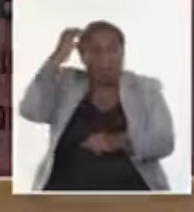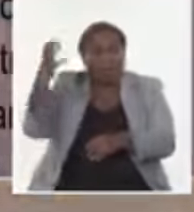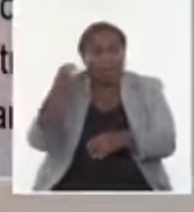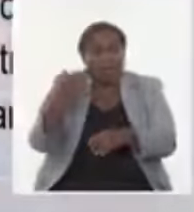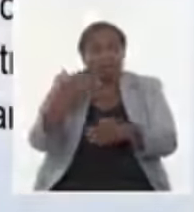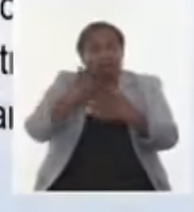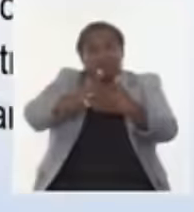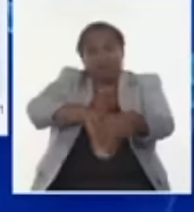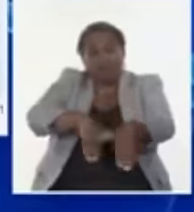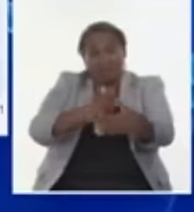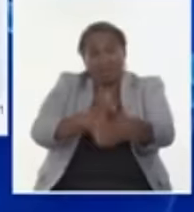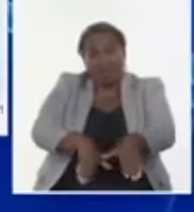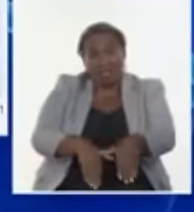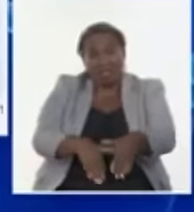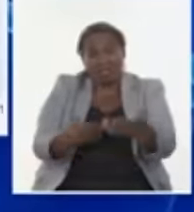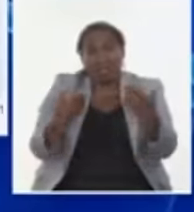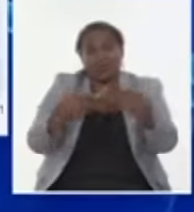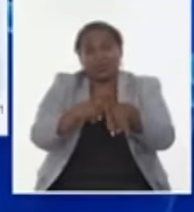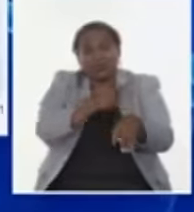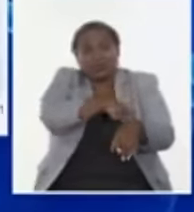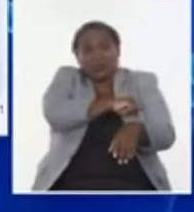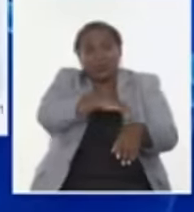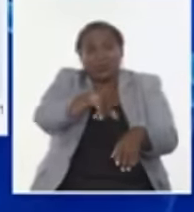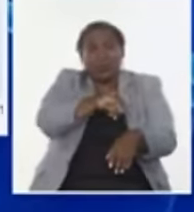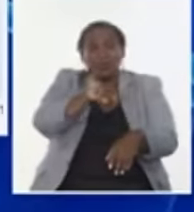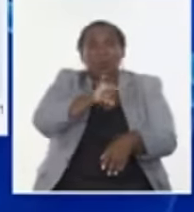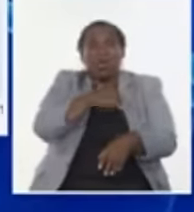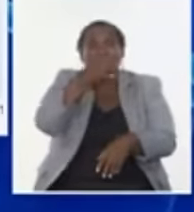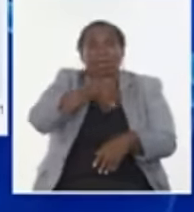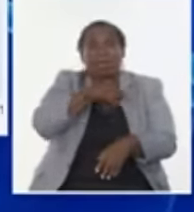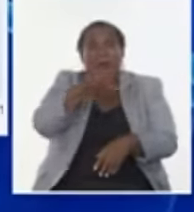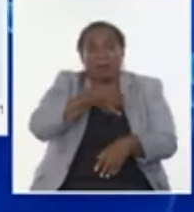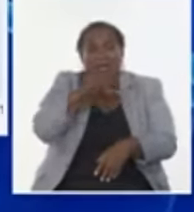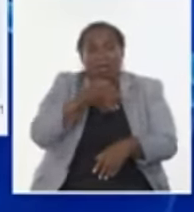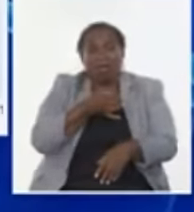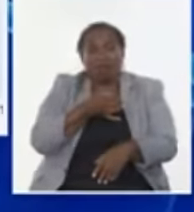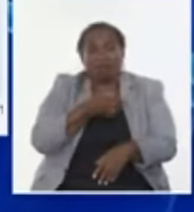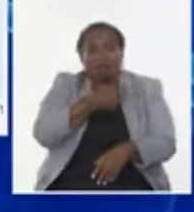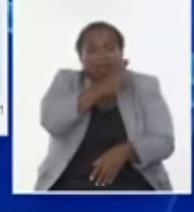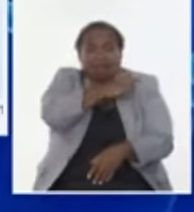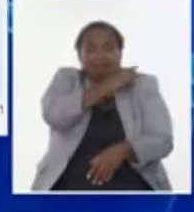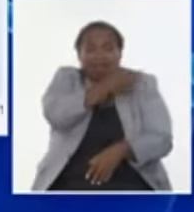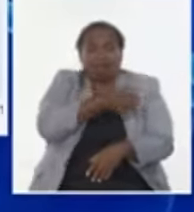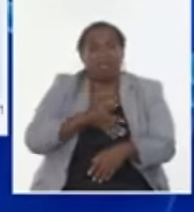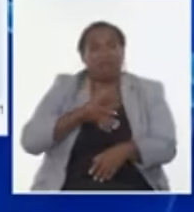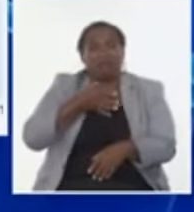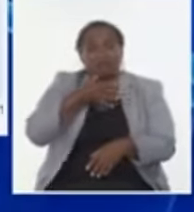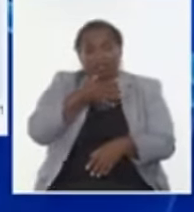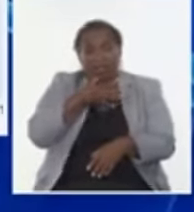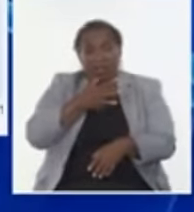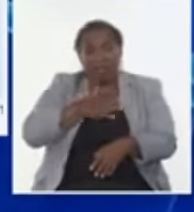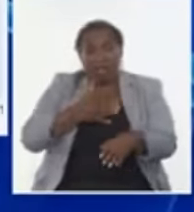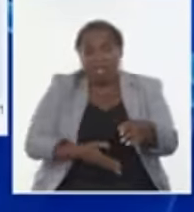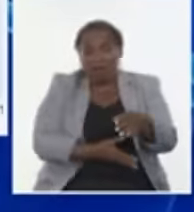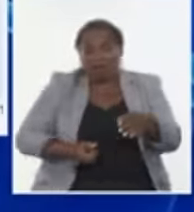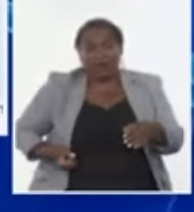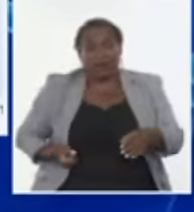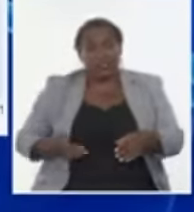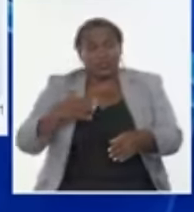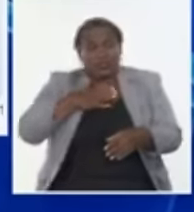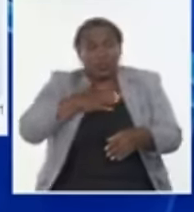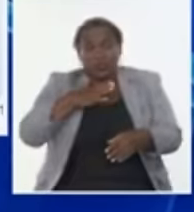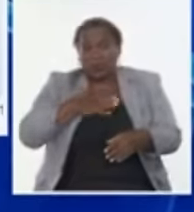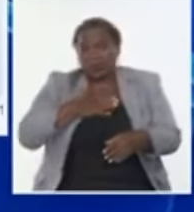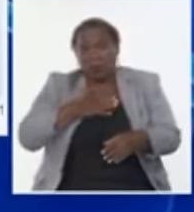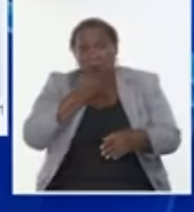pueblo, seguro de que, tal como nos enseñara el comandante en jefe, solo con nuestros propios esfuerzos seremos capaces